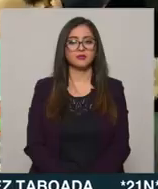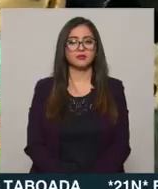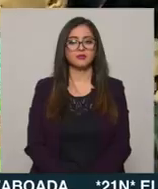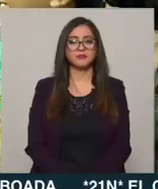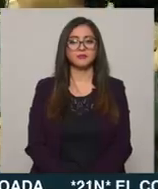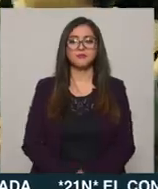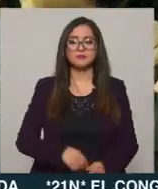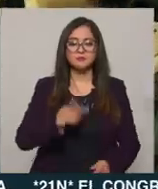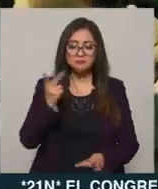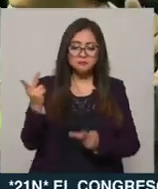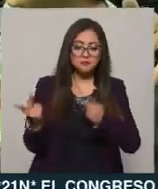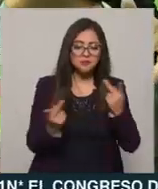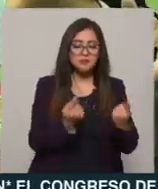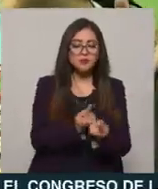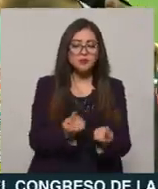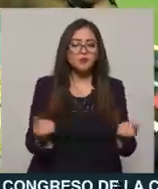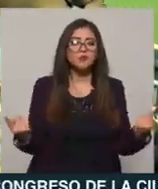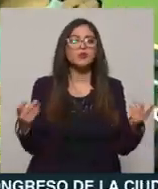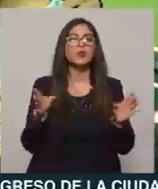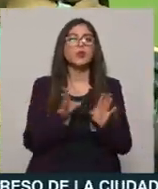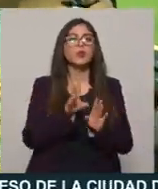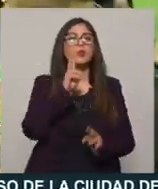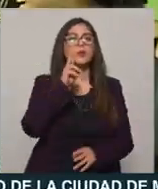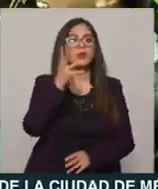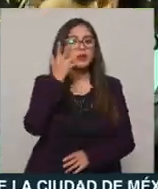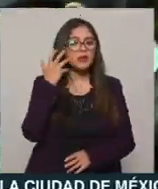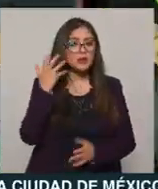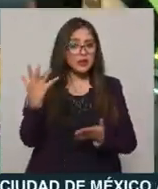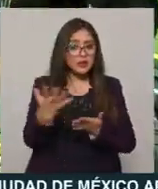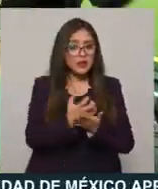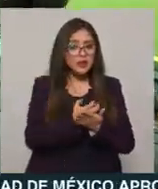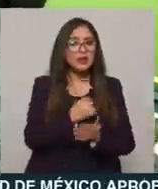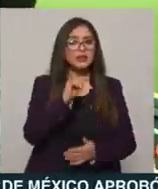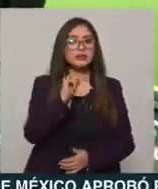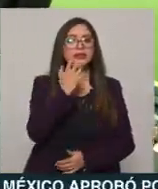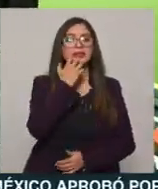Pequeños, ¿cómo va a ir el Tigres? ¿Va a ganar Pequeños Tigres?